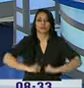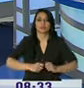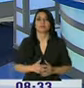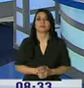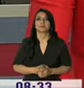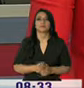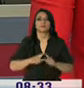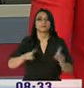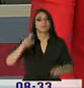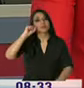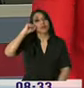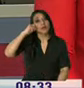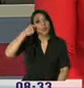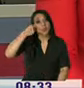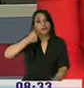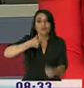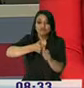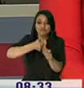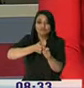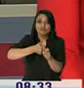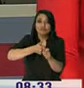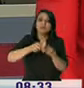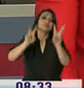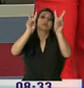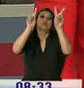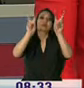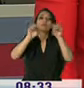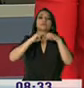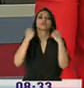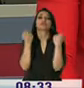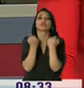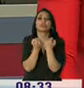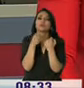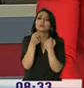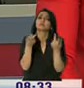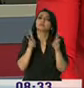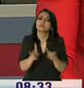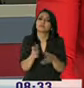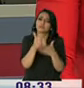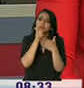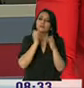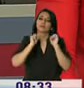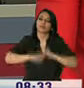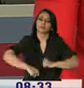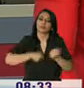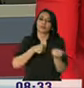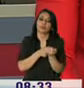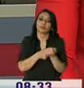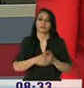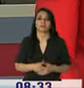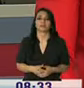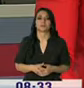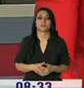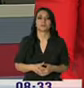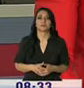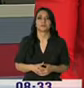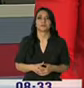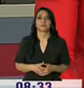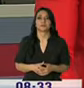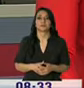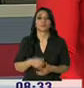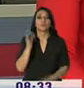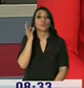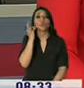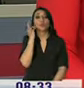recuerde que en pocos minutos más vamos a tener un caso social, así que usted también puede dar un granito de arena. Les vamos a contar el caso de una mujer que perdió